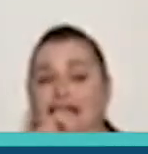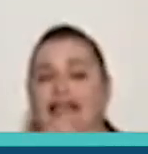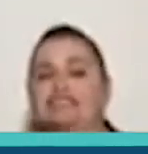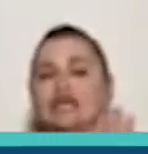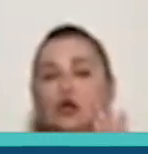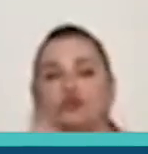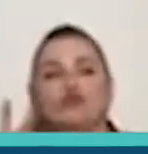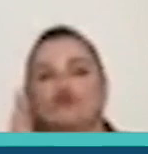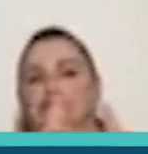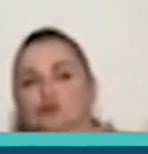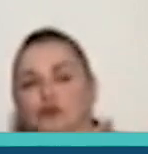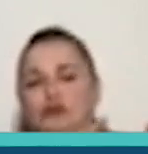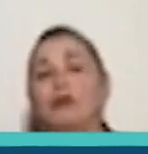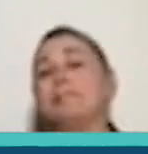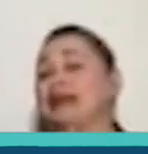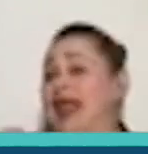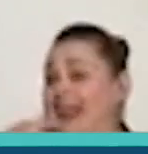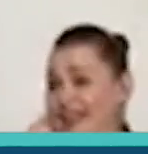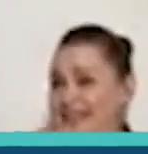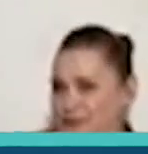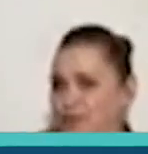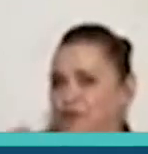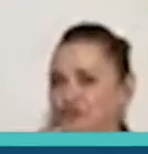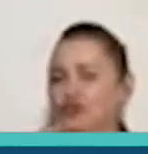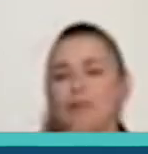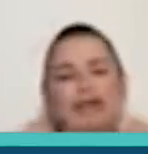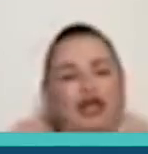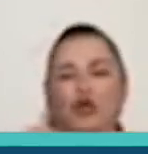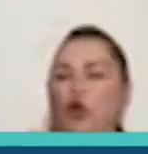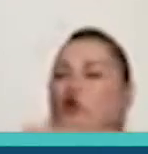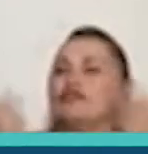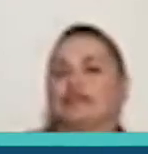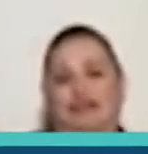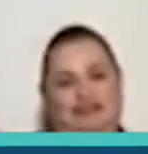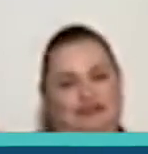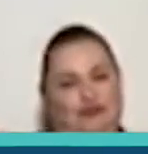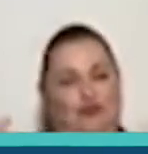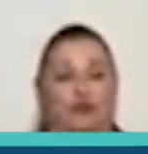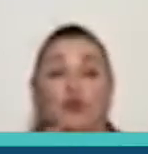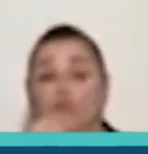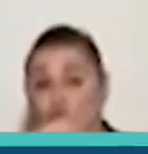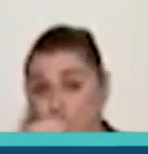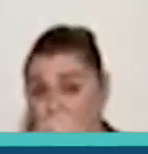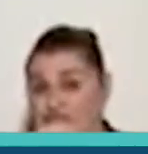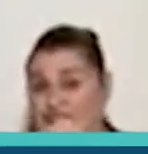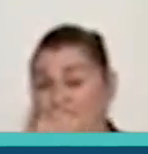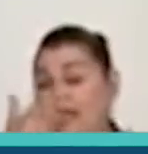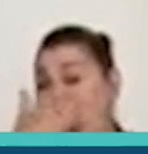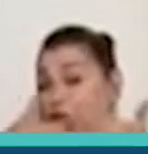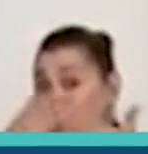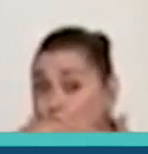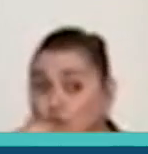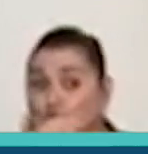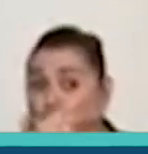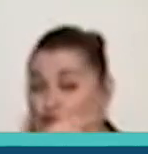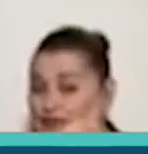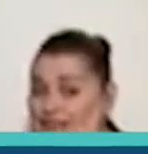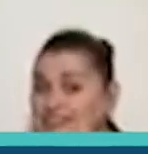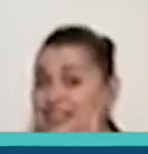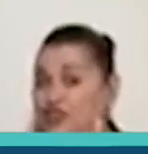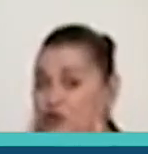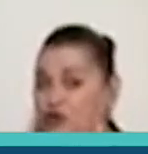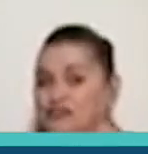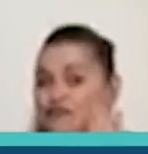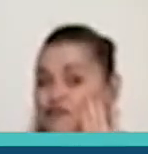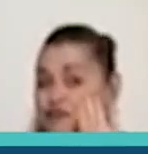por el Tribunal Supremo de Elecciones. Según los sistemas de medición de audiencias de Kantar y Bope Media, cada noche el debate nacional tuvo un